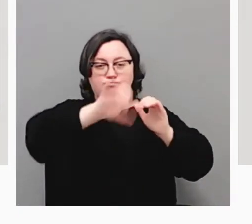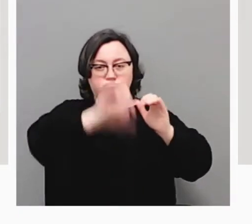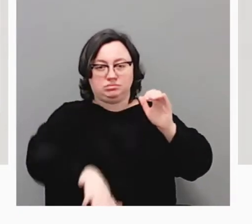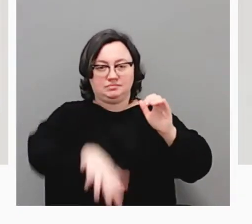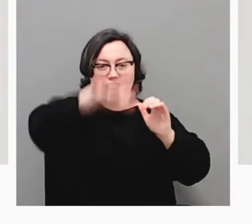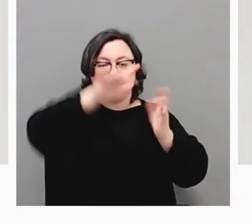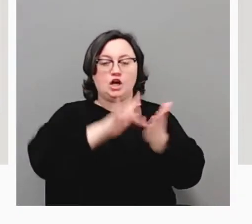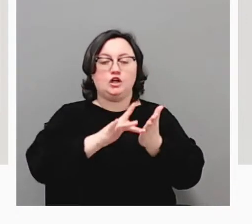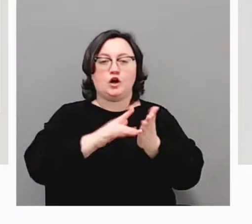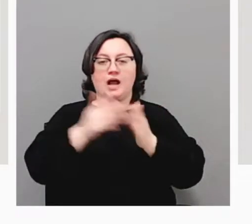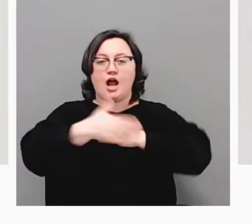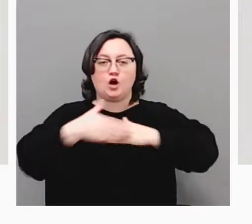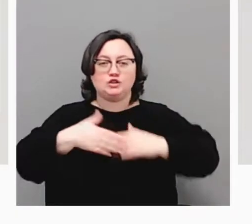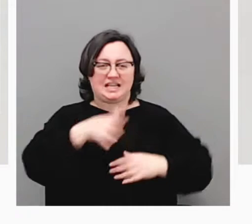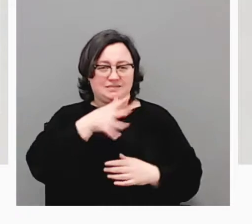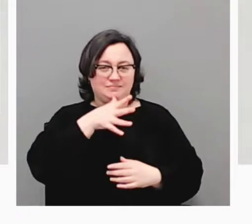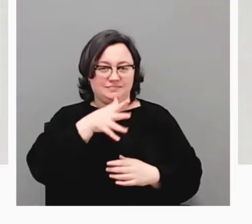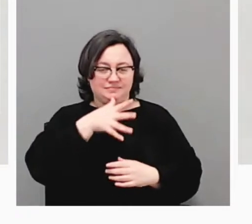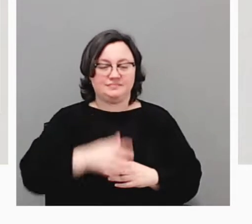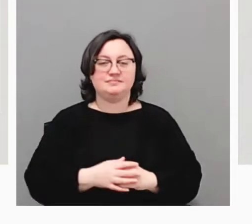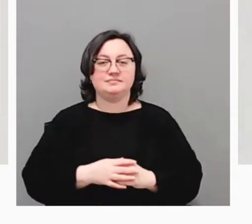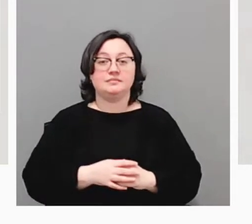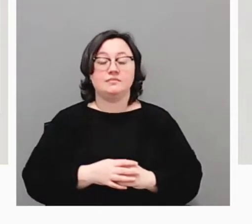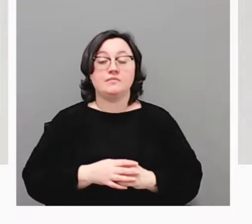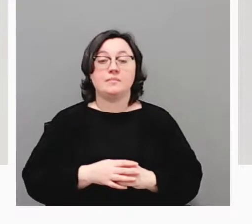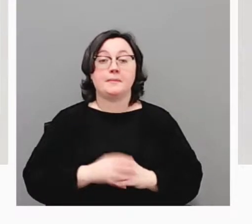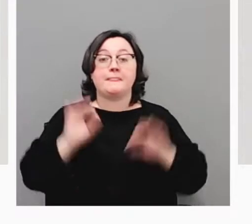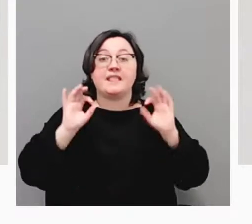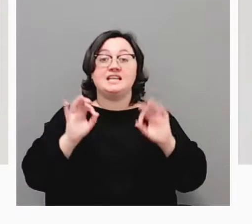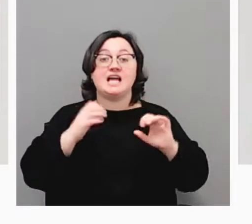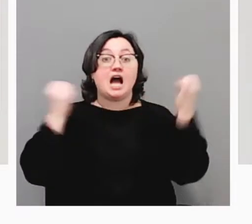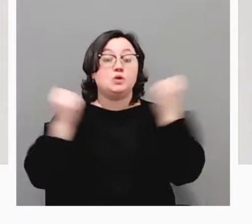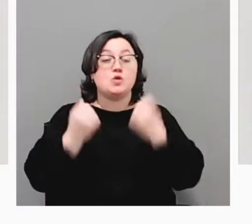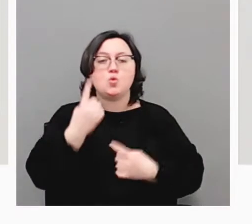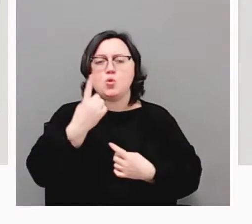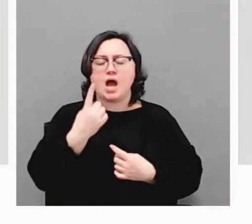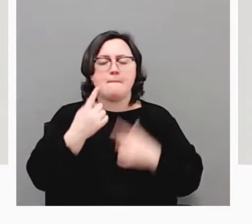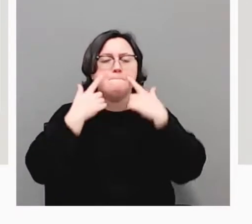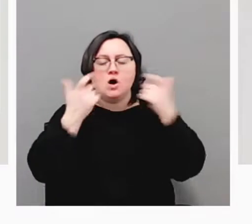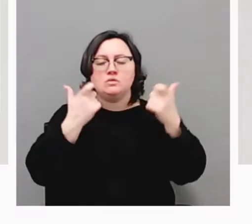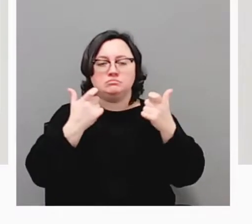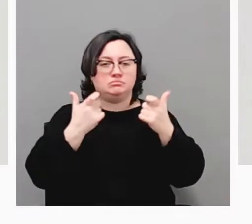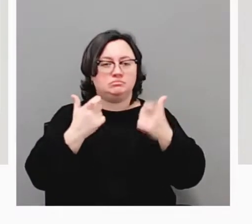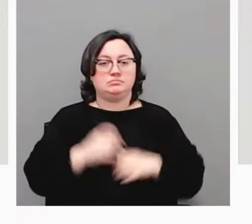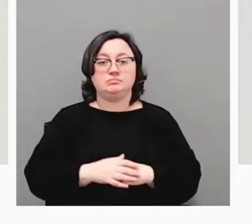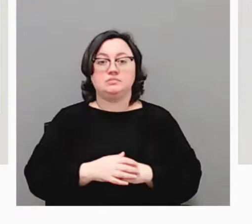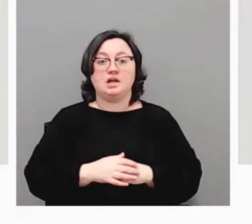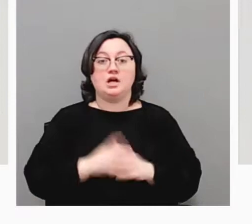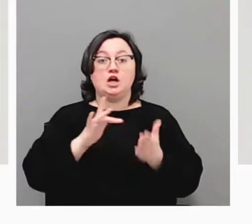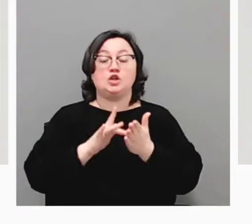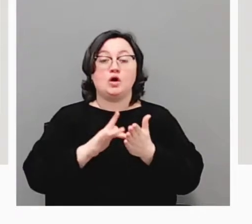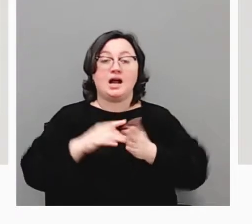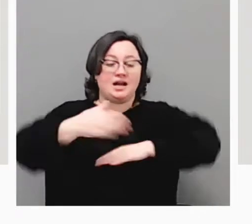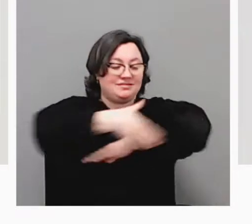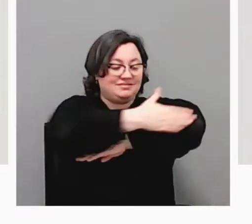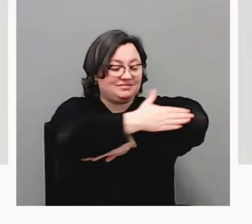sol tan formidables, ¿no? Y luego, sobre todo, hay una actuación que destaca entre las demás, ¿no? Que es toda la restauración de la margen